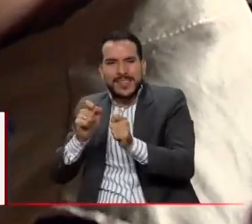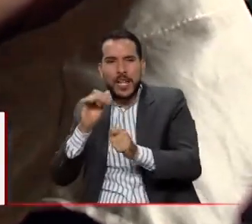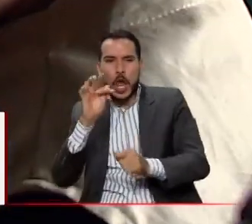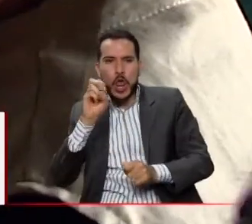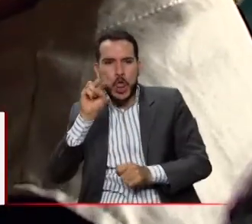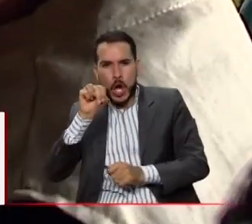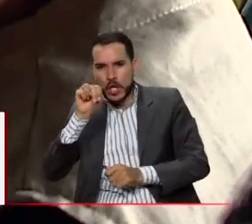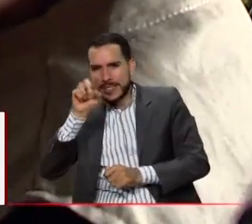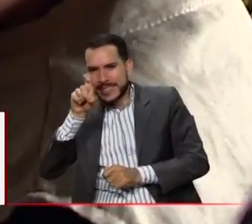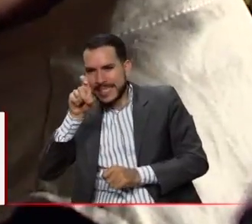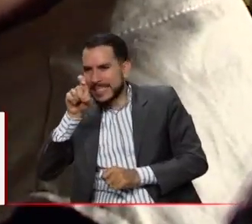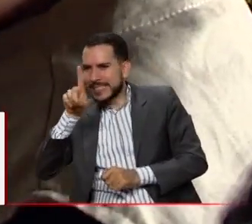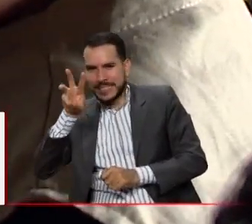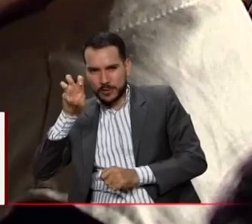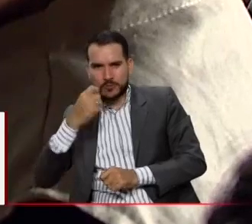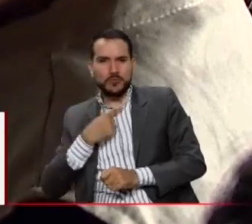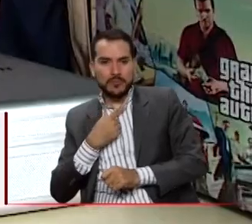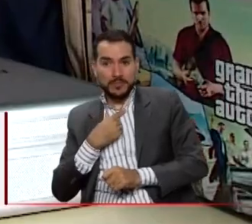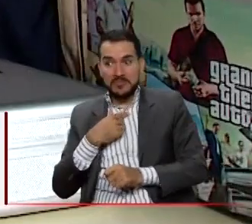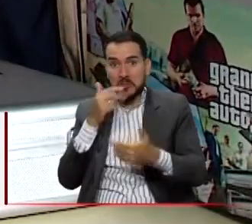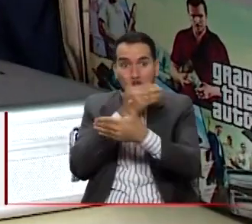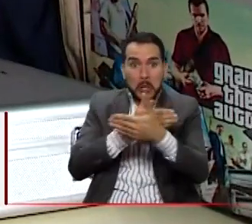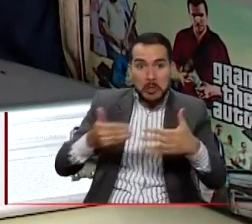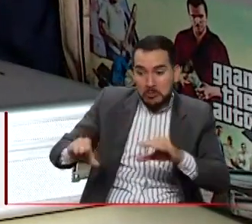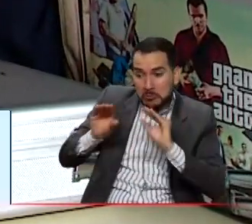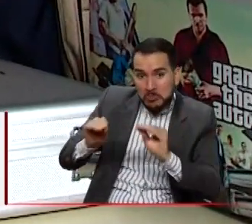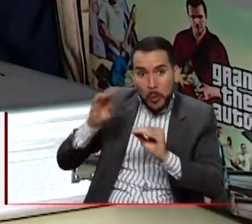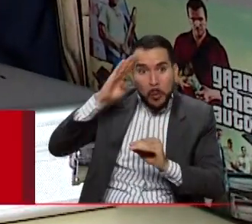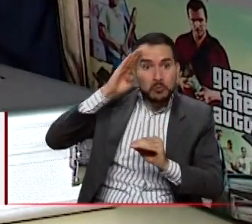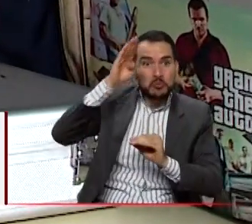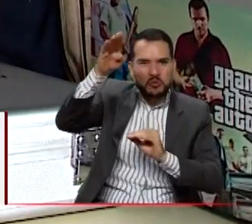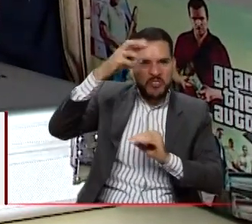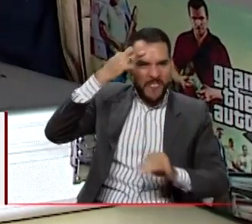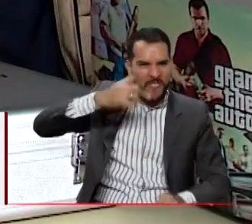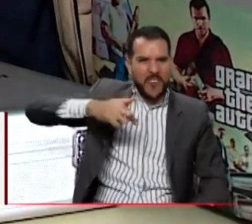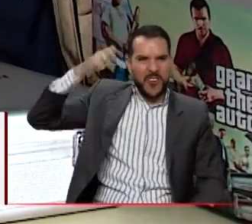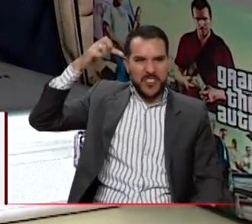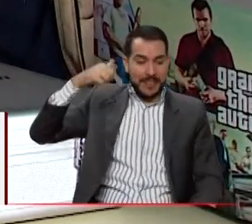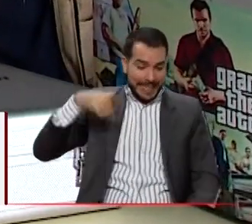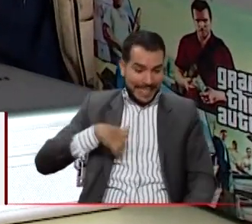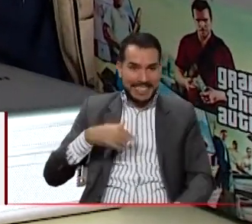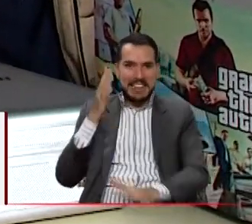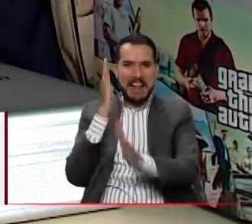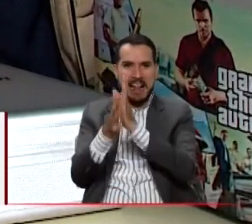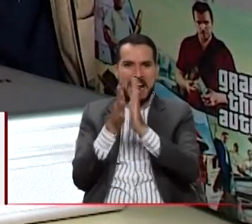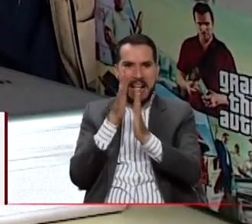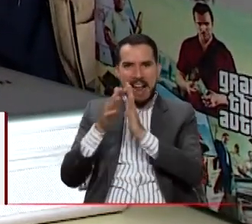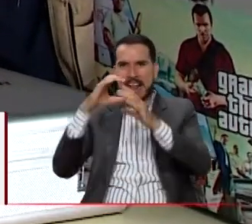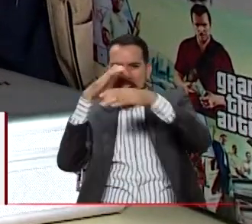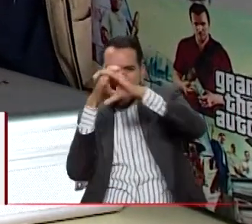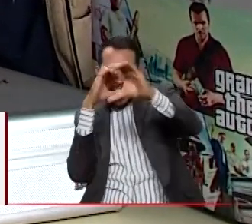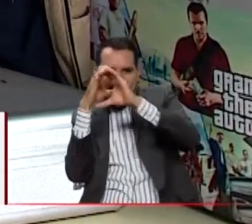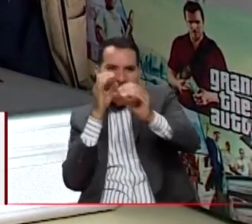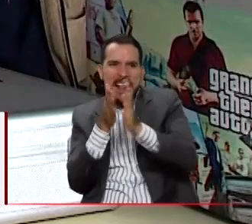astrónomos del Valle del cauca Este es un informe de astronomía para telepacífico